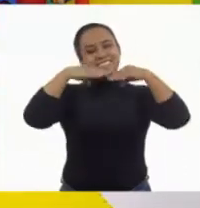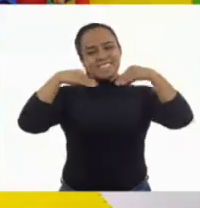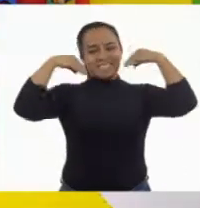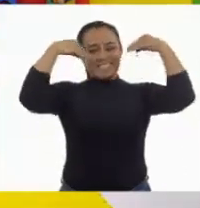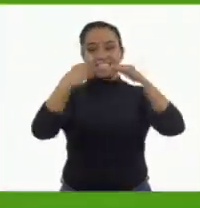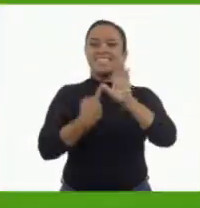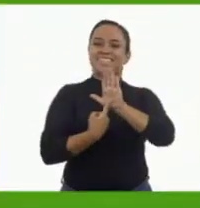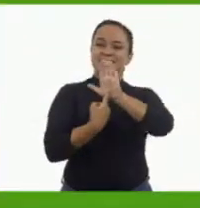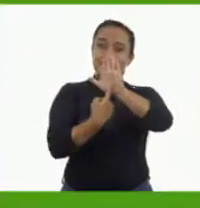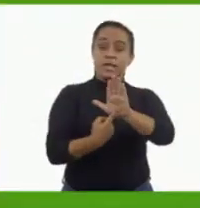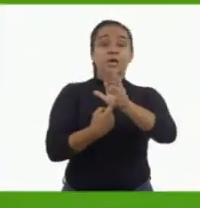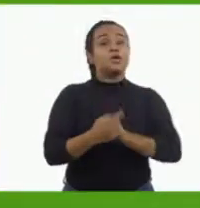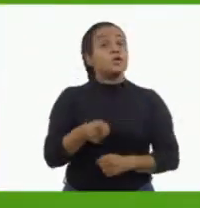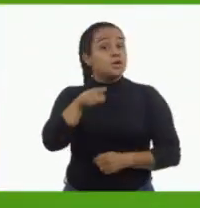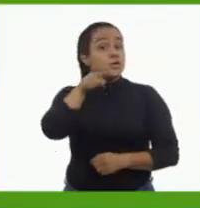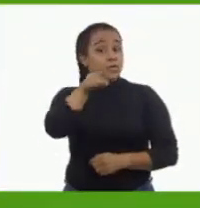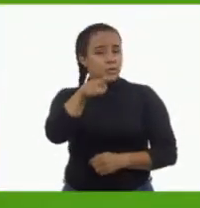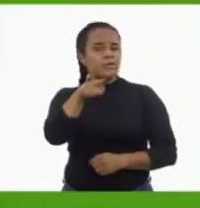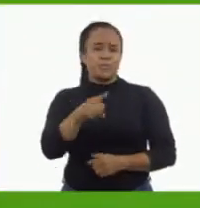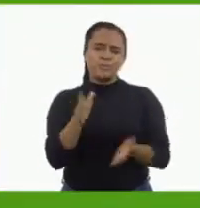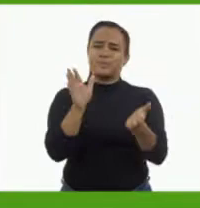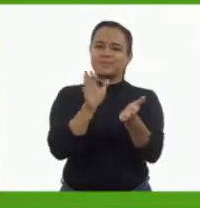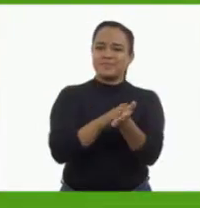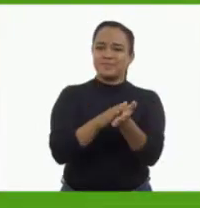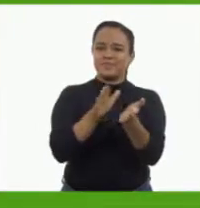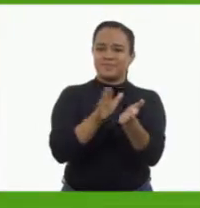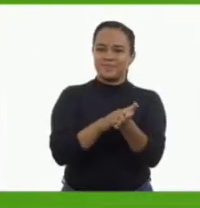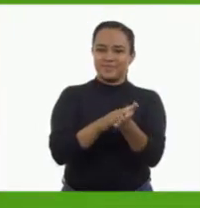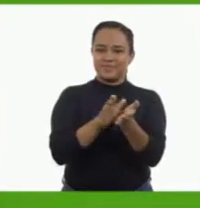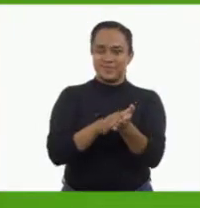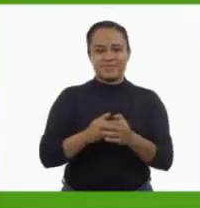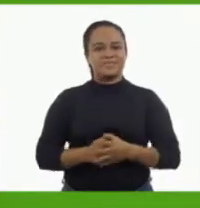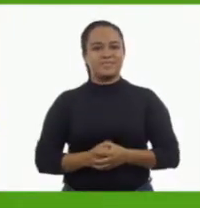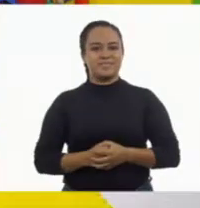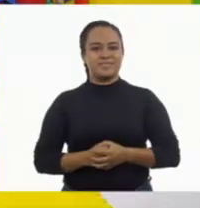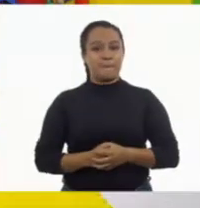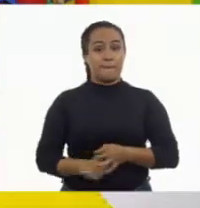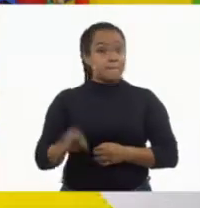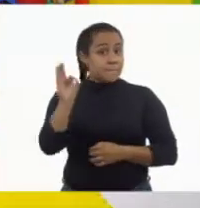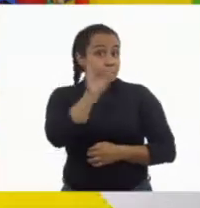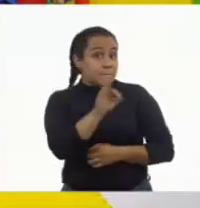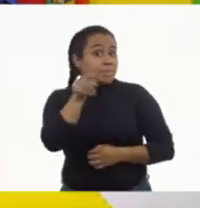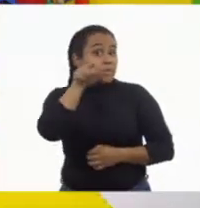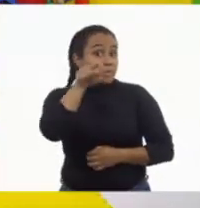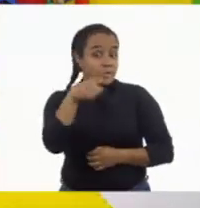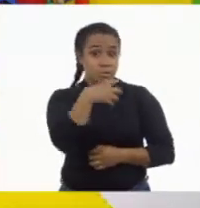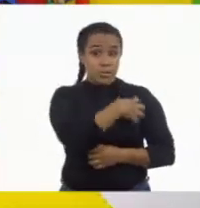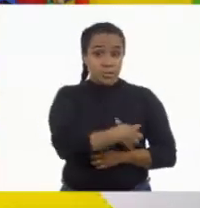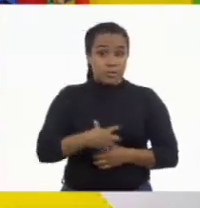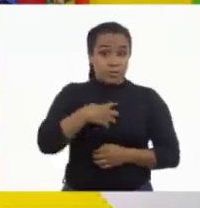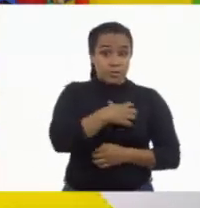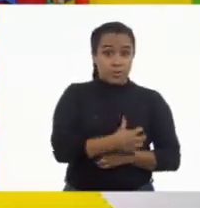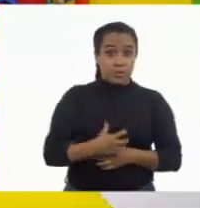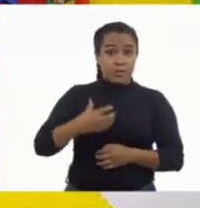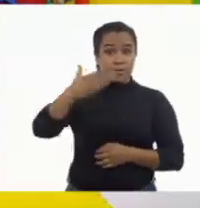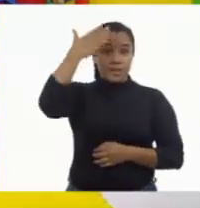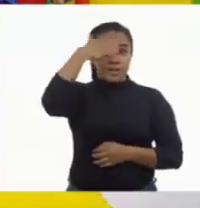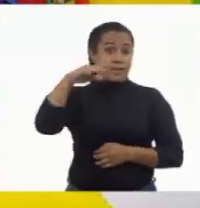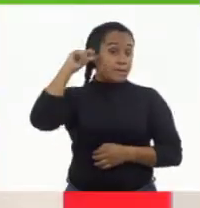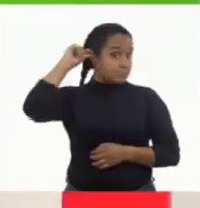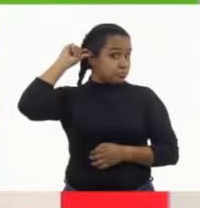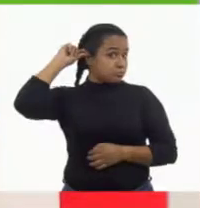el reflejo. Estás contento y tú sabes aplaudir. Si estás contento y lo sabes, tira tu